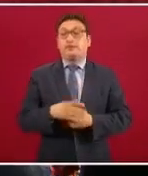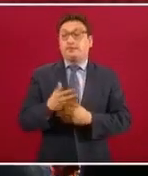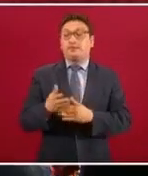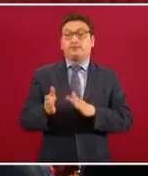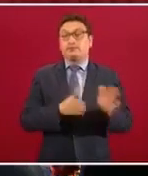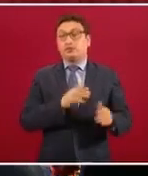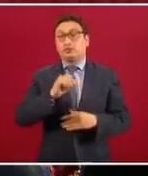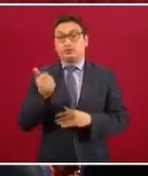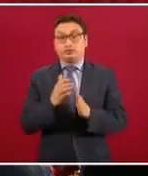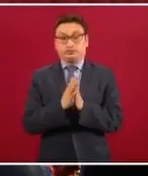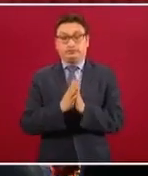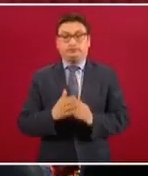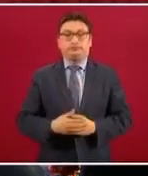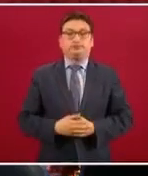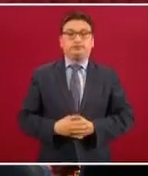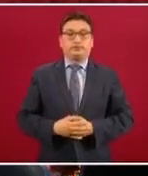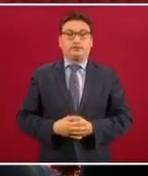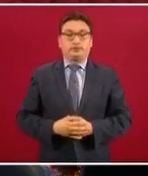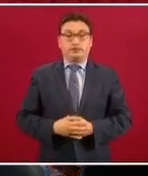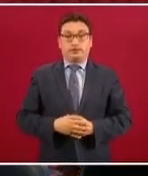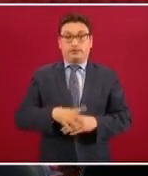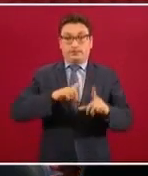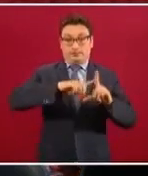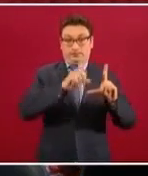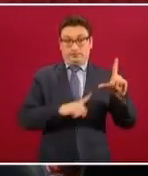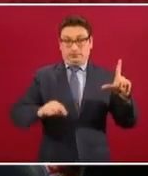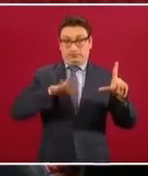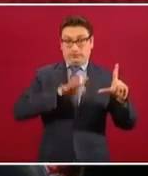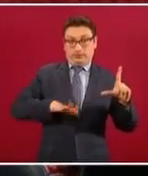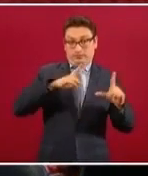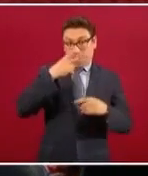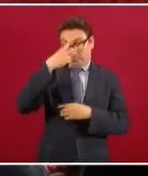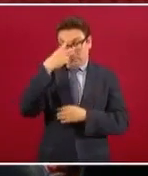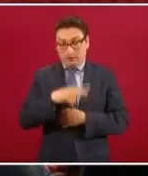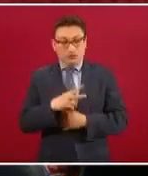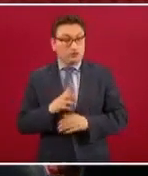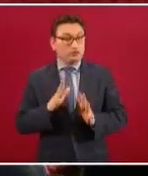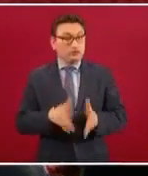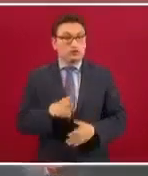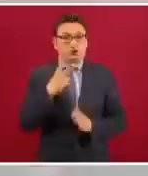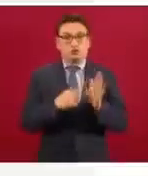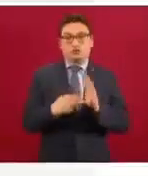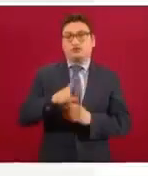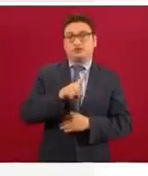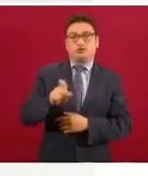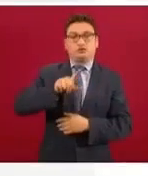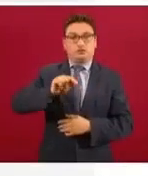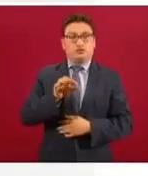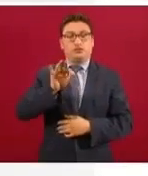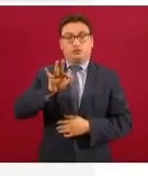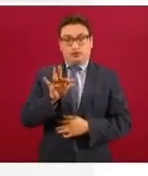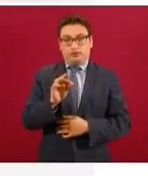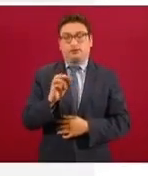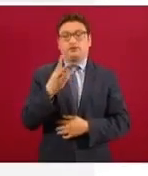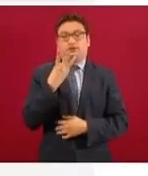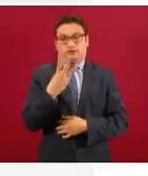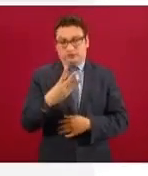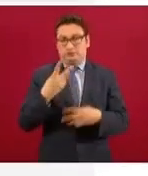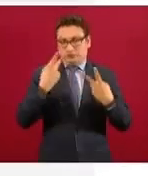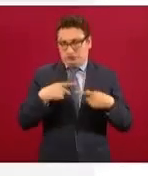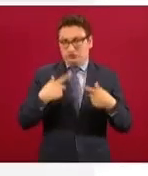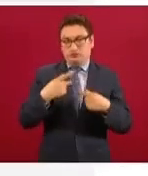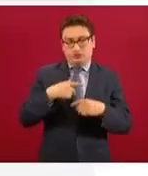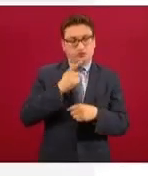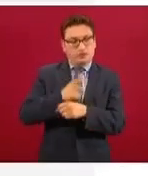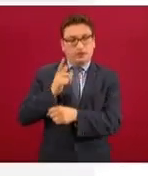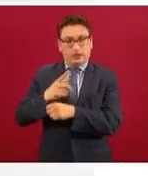favor. En México hemos acumulado ya 2.143 casos desde el inicio de la